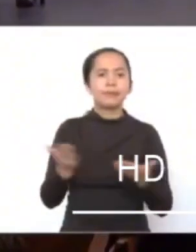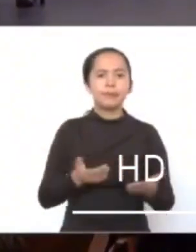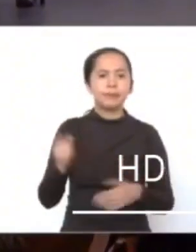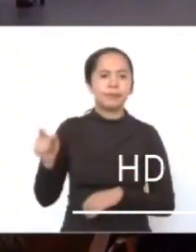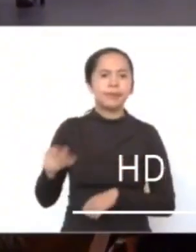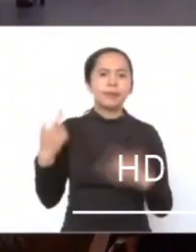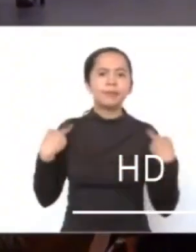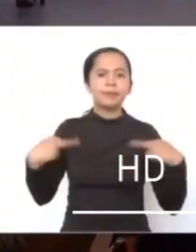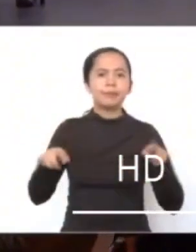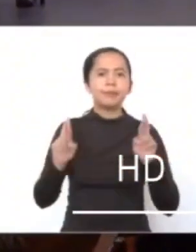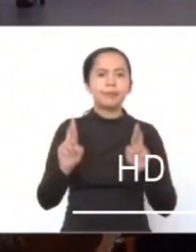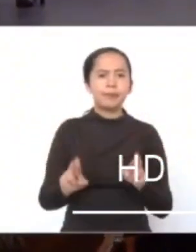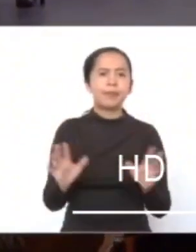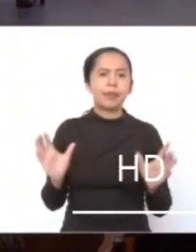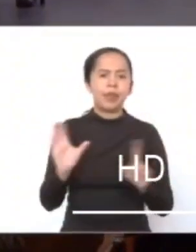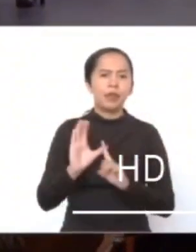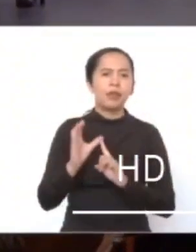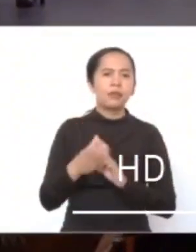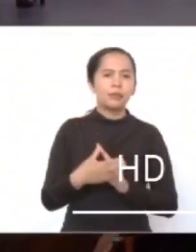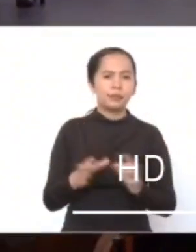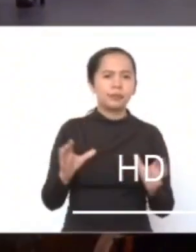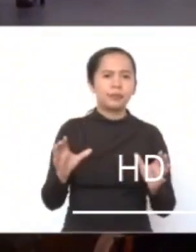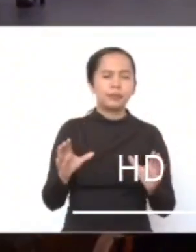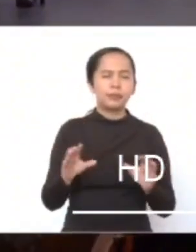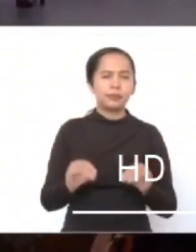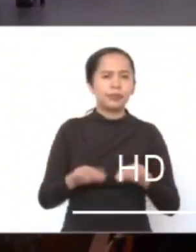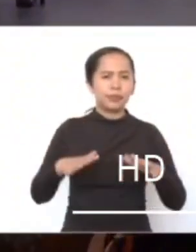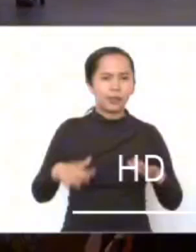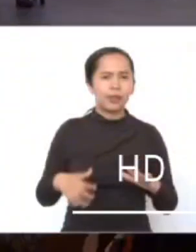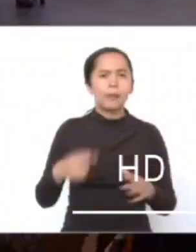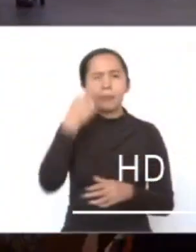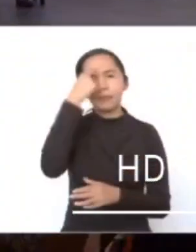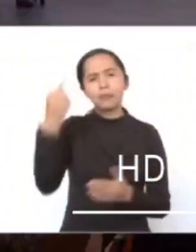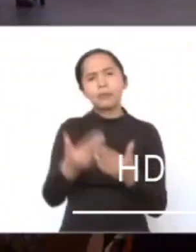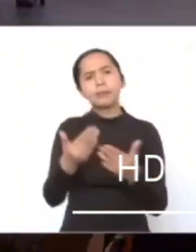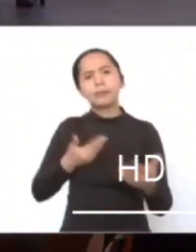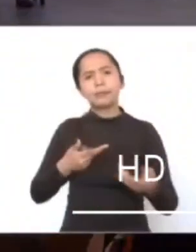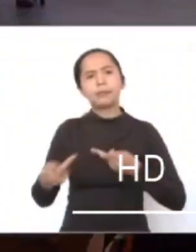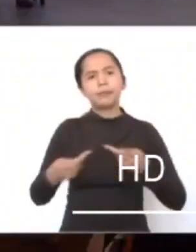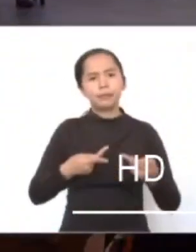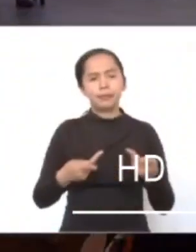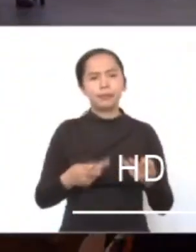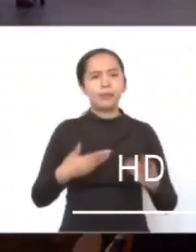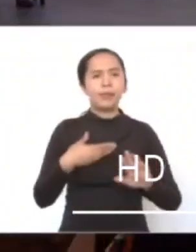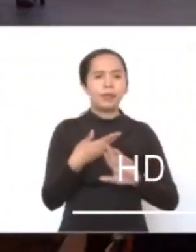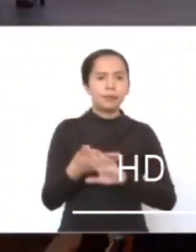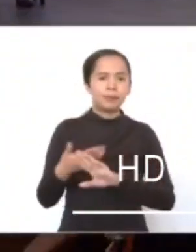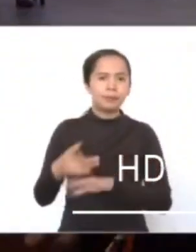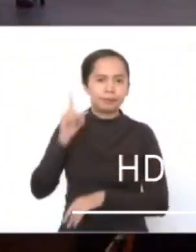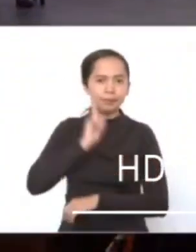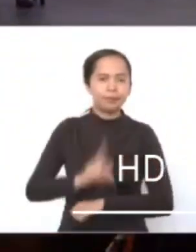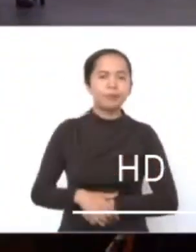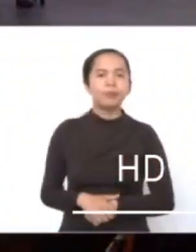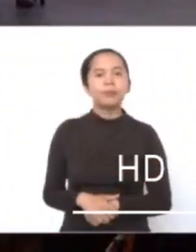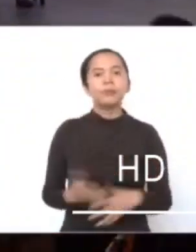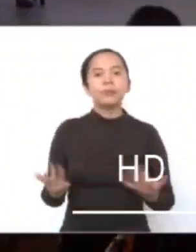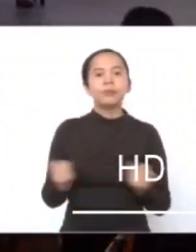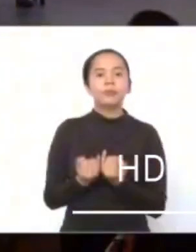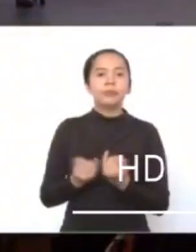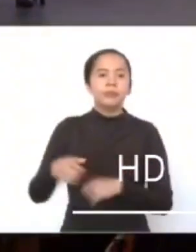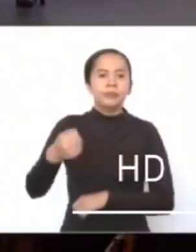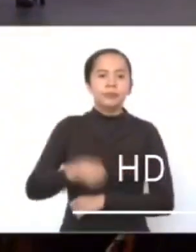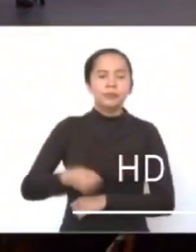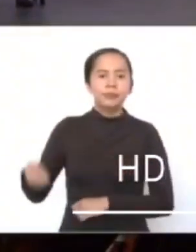la representante de la Comisión Nacional para Prevenir y Erradicar la Violencia contra las Mujeres, CONAVIM, María de los Ángeles Jasso.